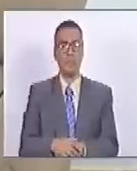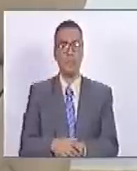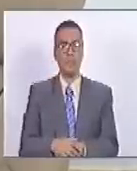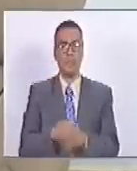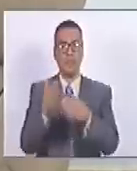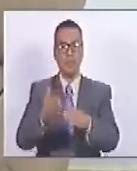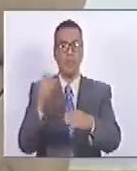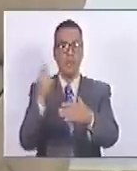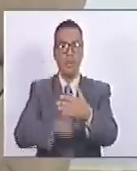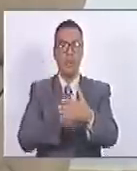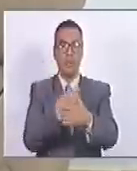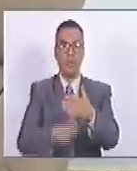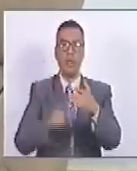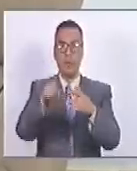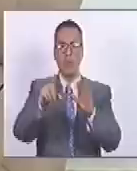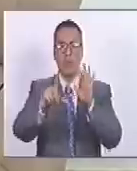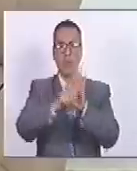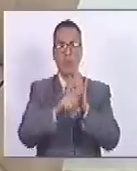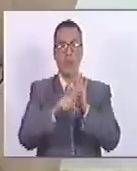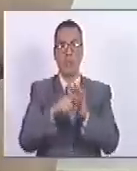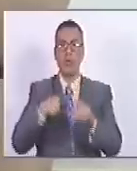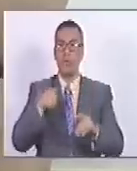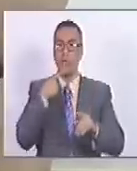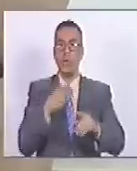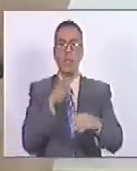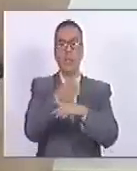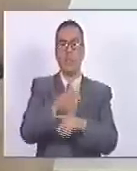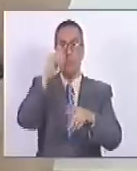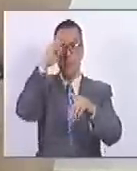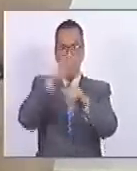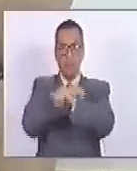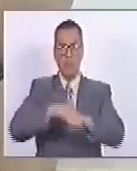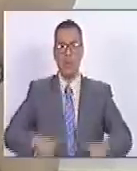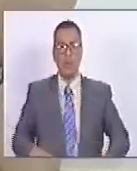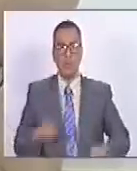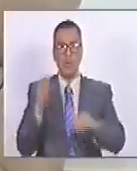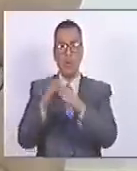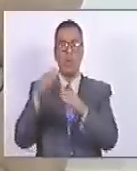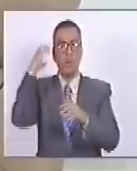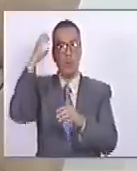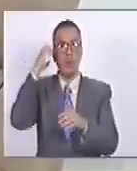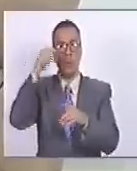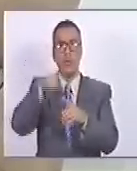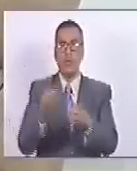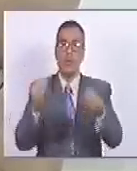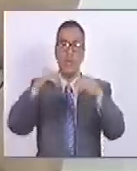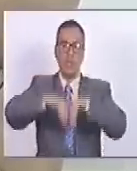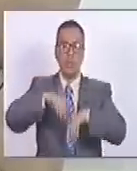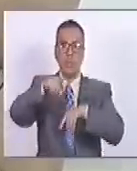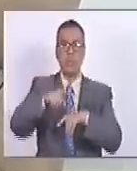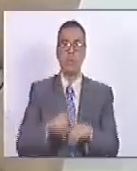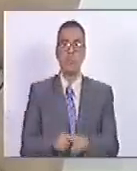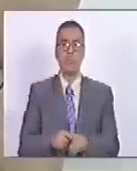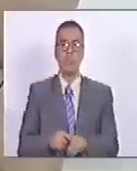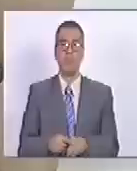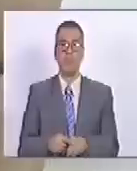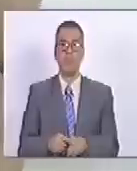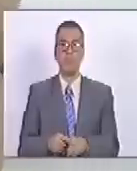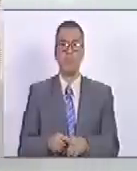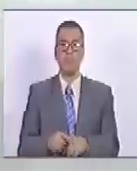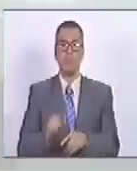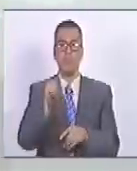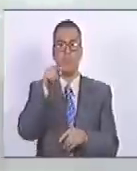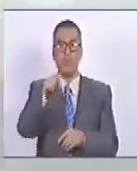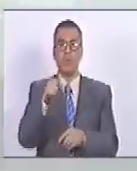recibe una sanción de ley. Pidió una invasión militar. ¿El Parlamento Europeo estaría de acuerdo con que